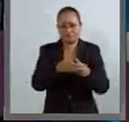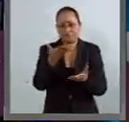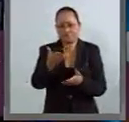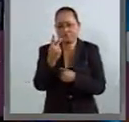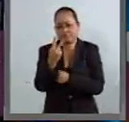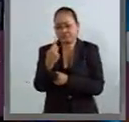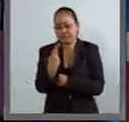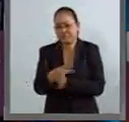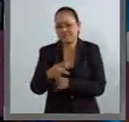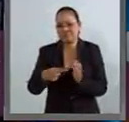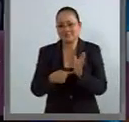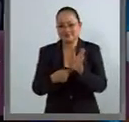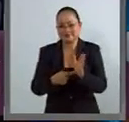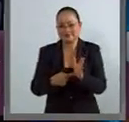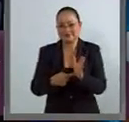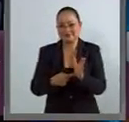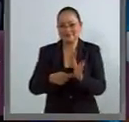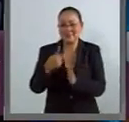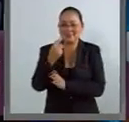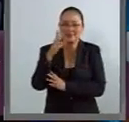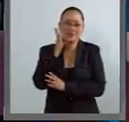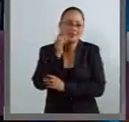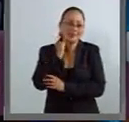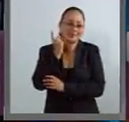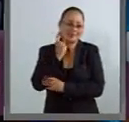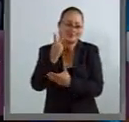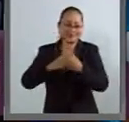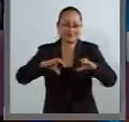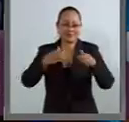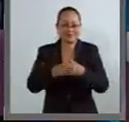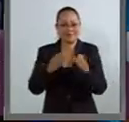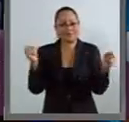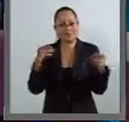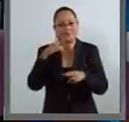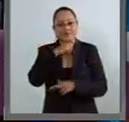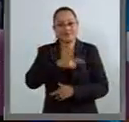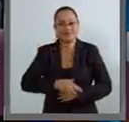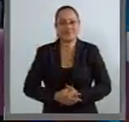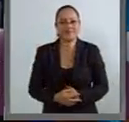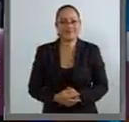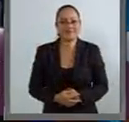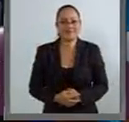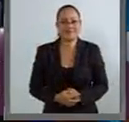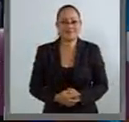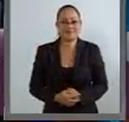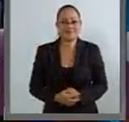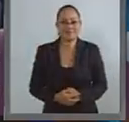a través de nuestra señal, la señal del canal del Congreso, el canal de la Unión. Hasta la próxima.